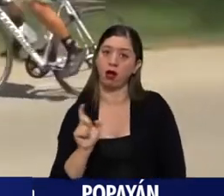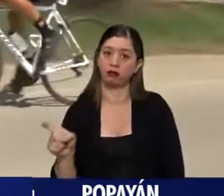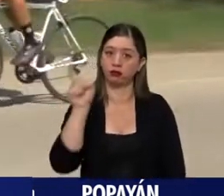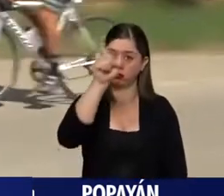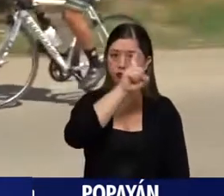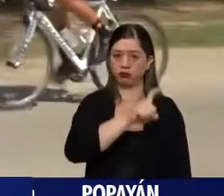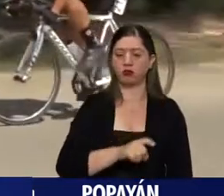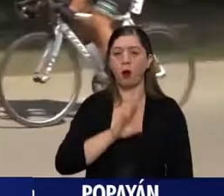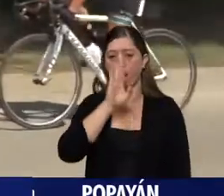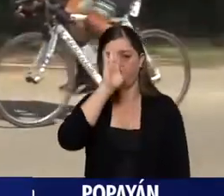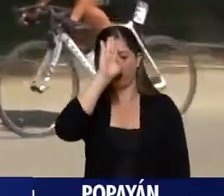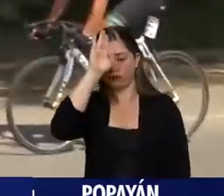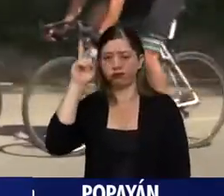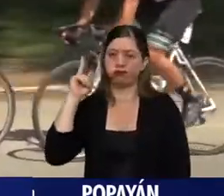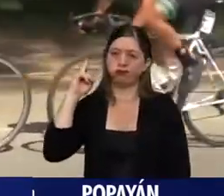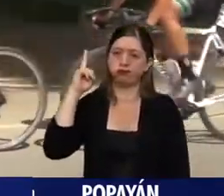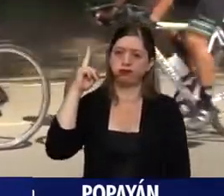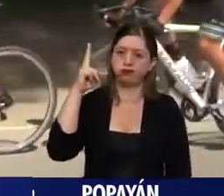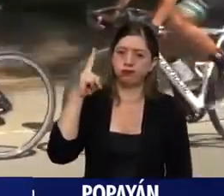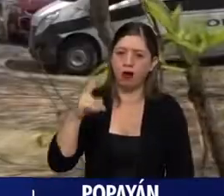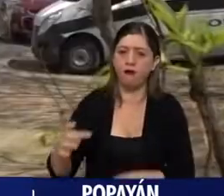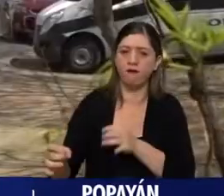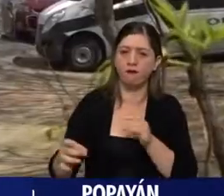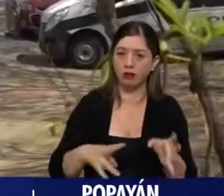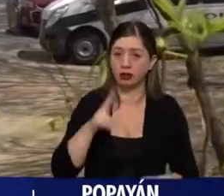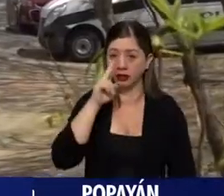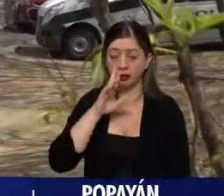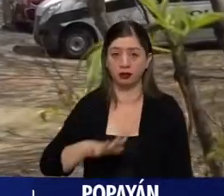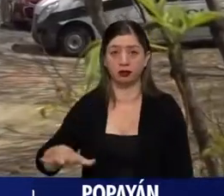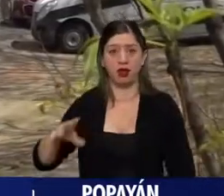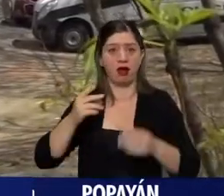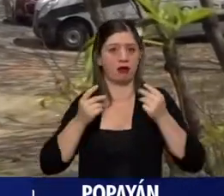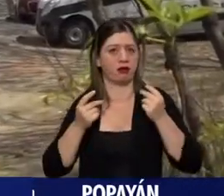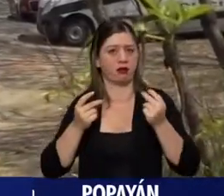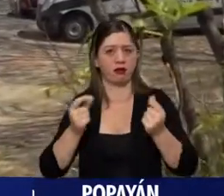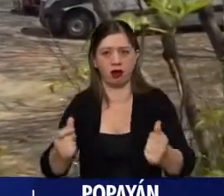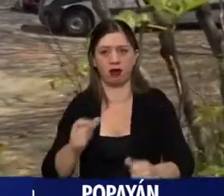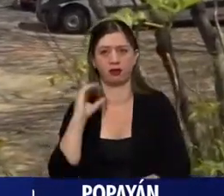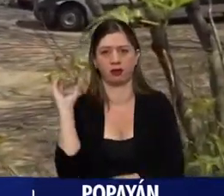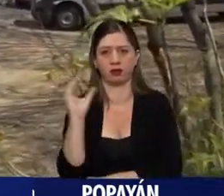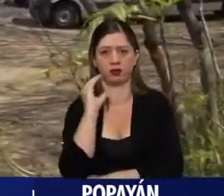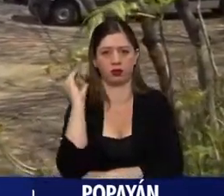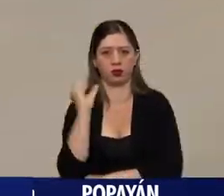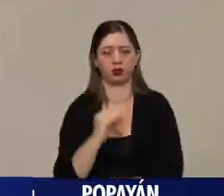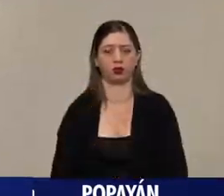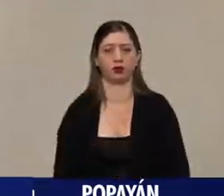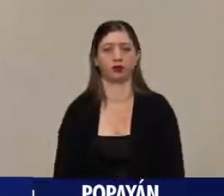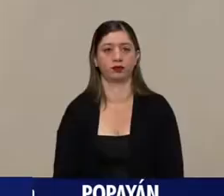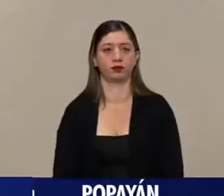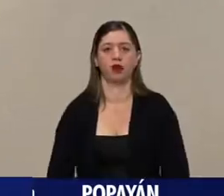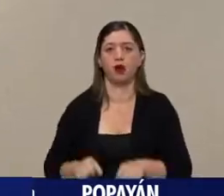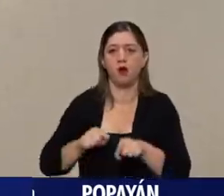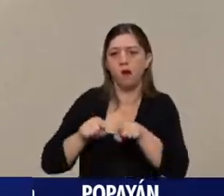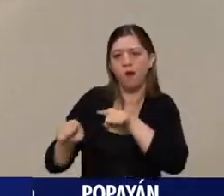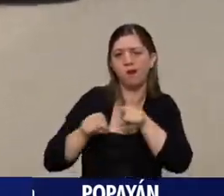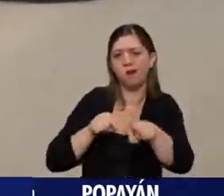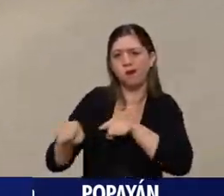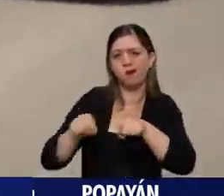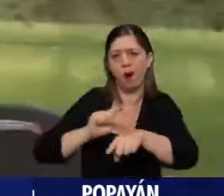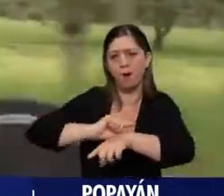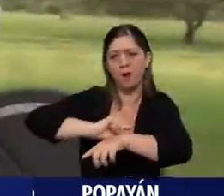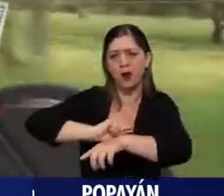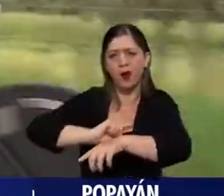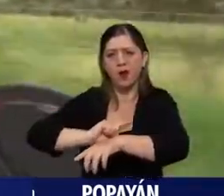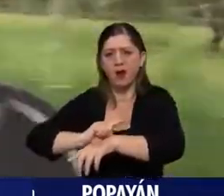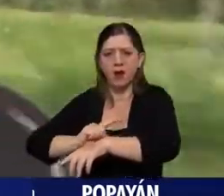gran tradición en el calendario nacional. Es la carrera más rápida de Colombia. La competencia reloj es crucial